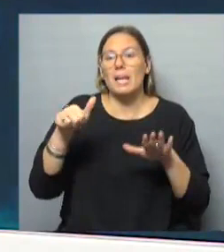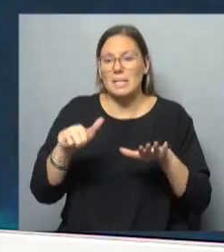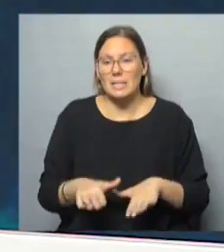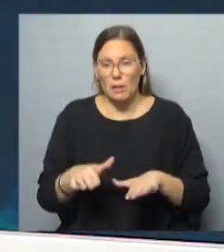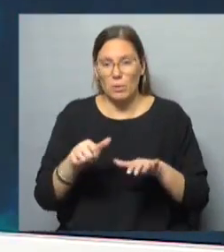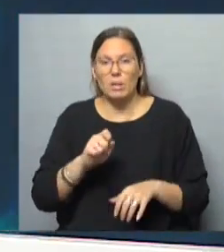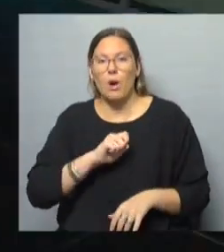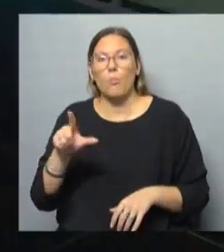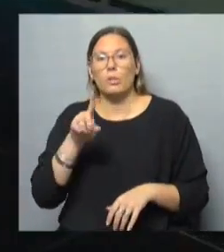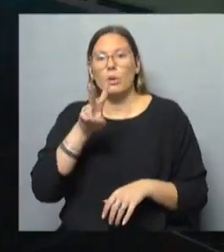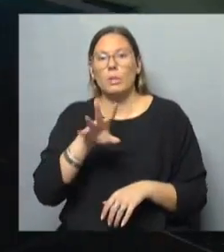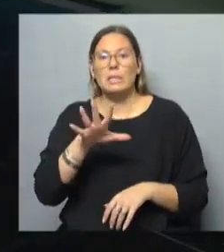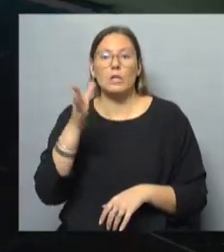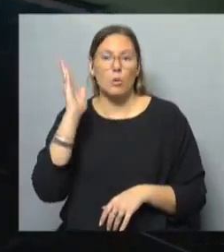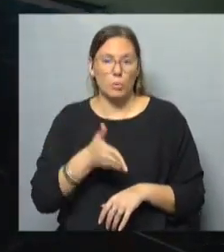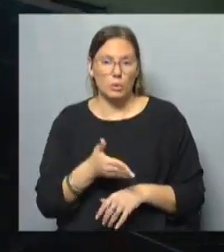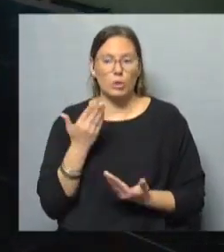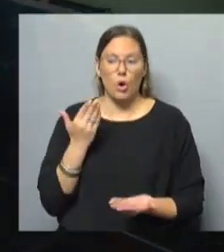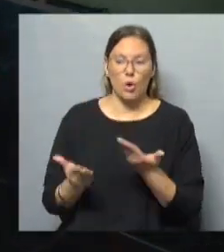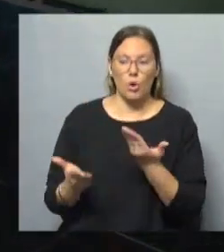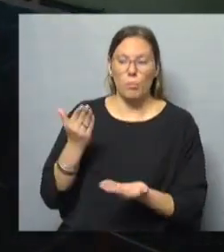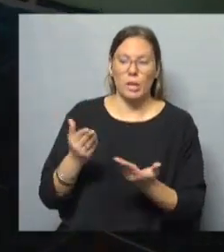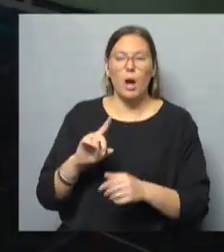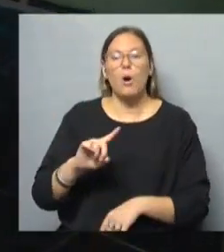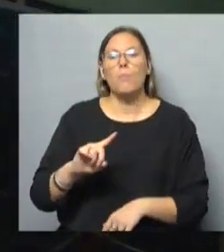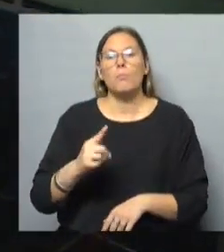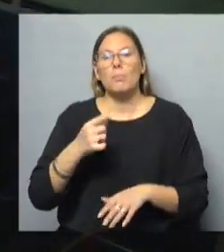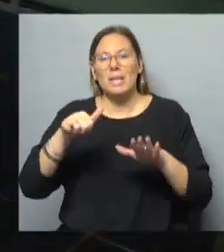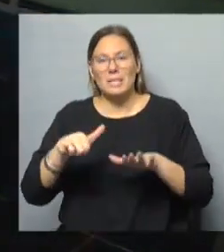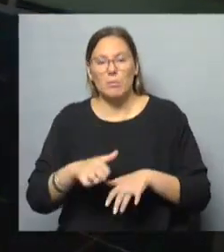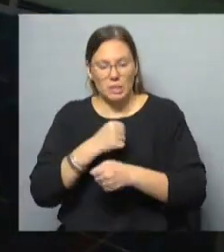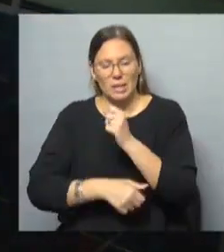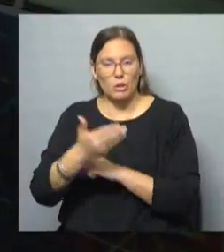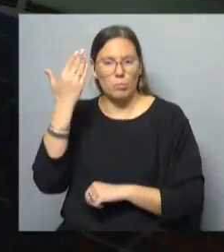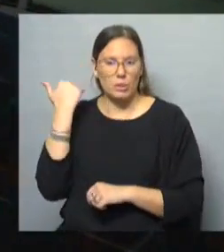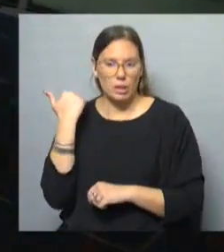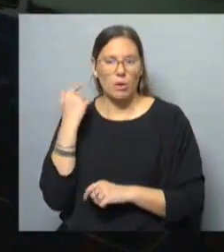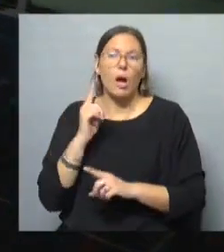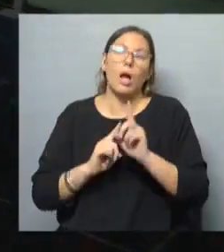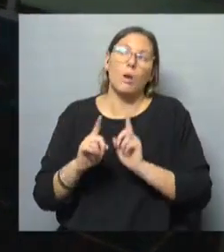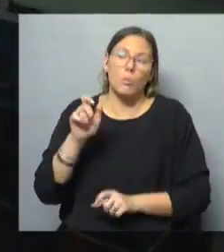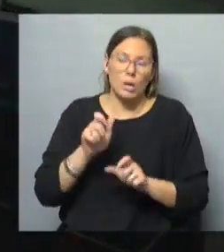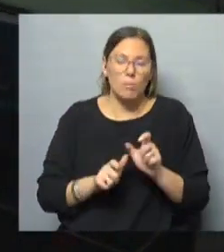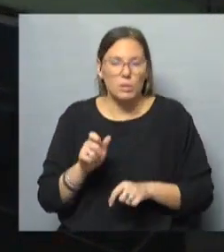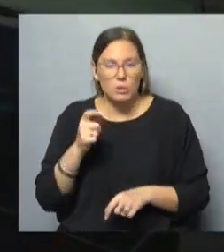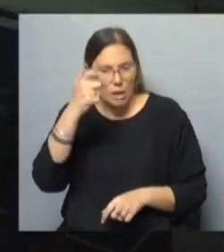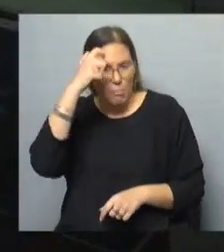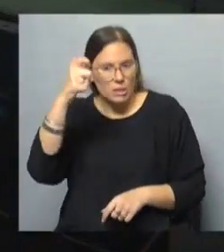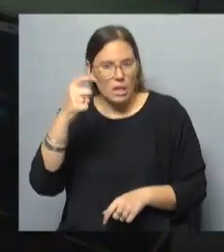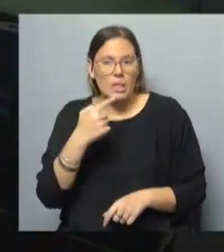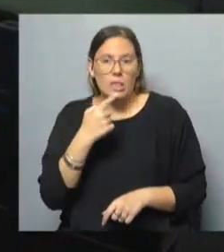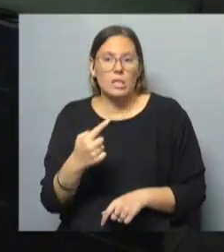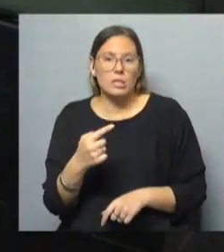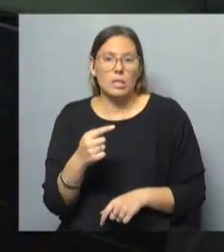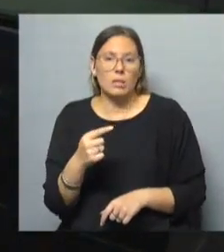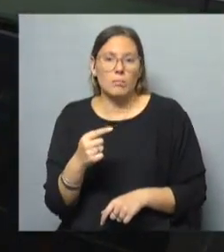cuenta de un aumento de 25% con respecto al primer semestre del año pasado. Y hay algunas personas especialistas que dicen que la